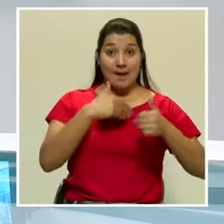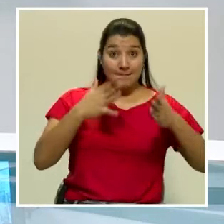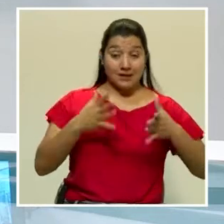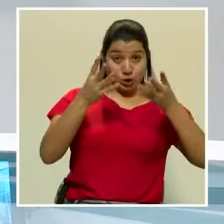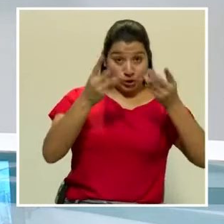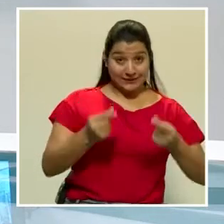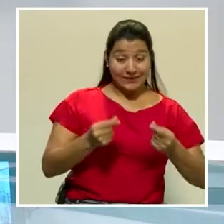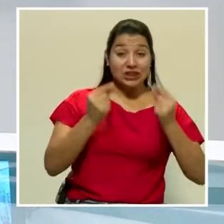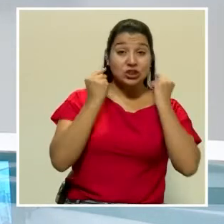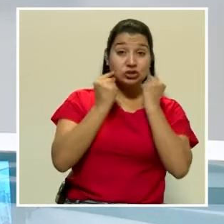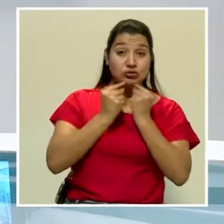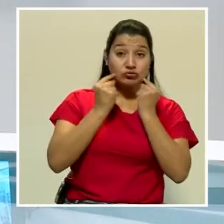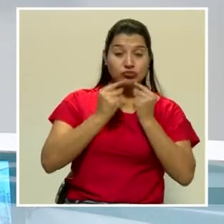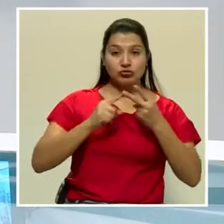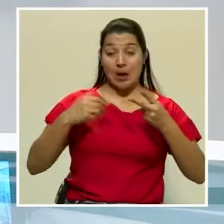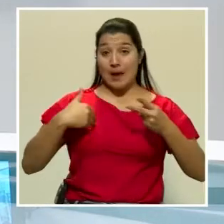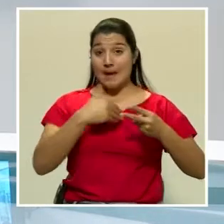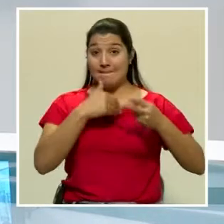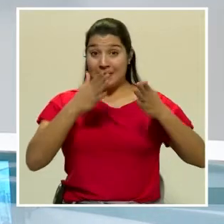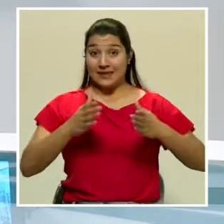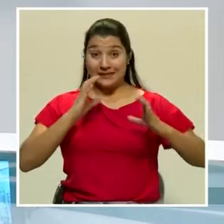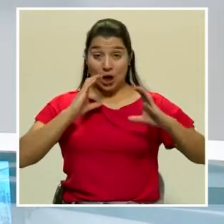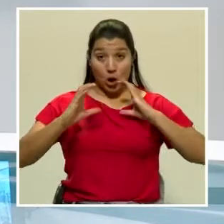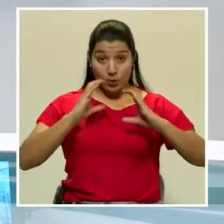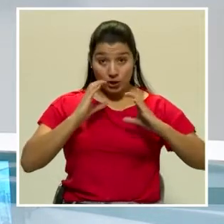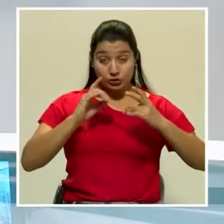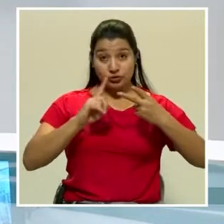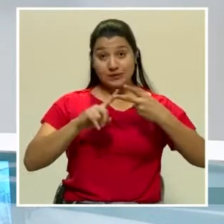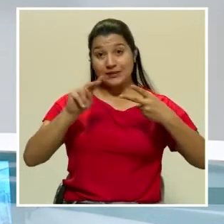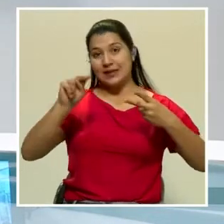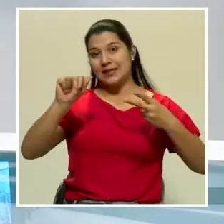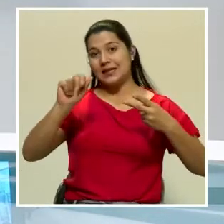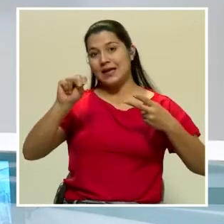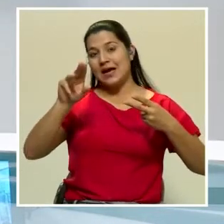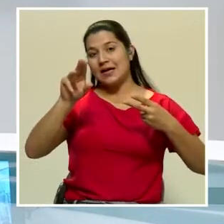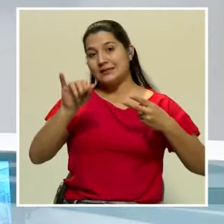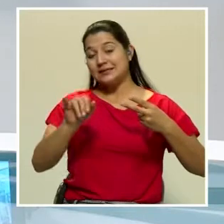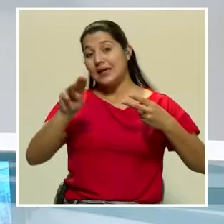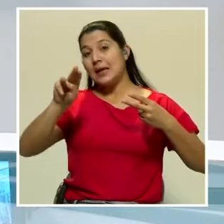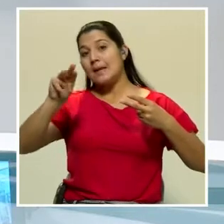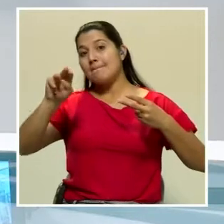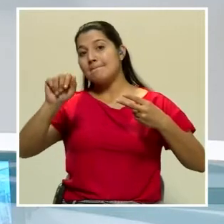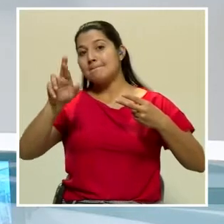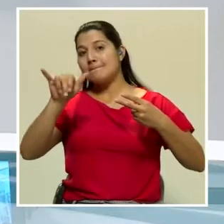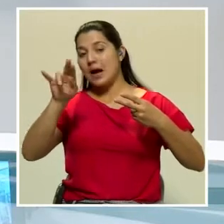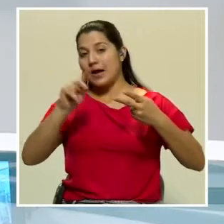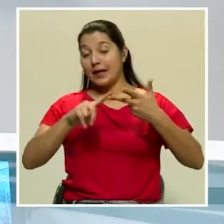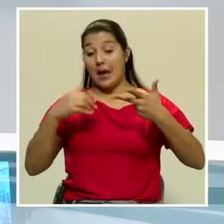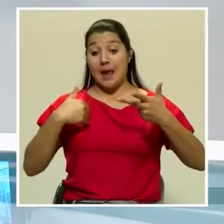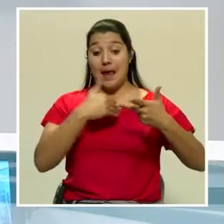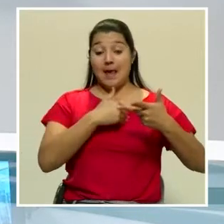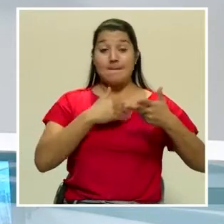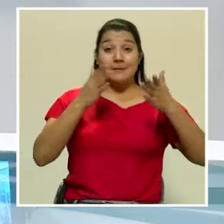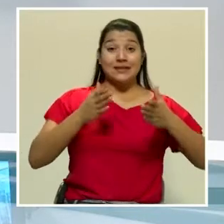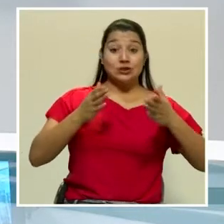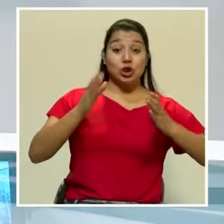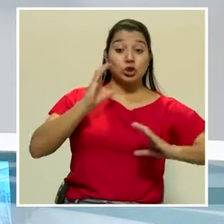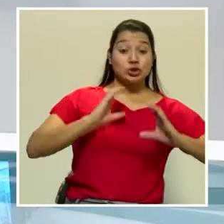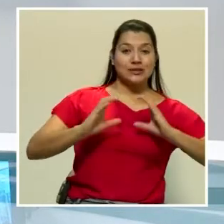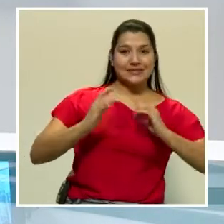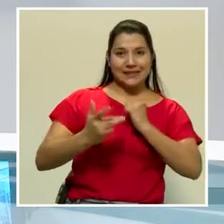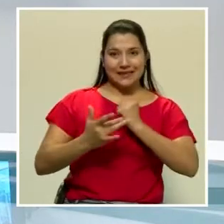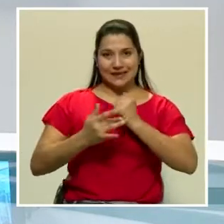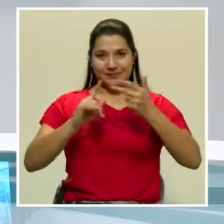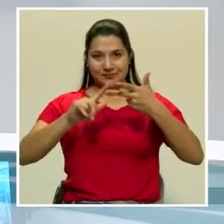Hacienda, Rodrigo Chávez, la ministra de Comunicación, Nancy Marín, y el ministro de Ciencia y Tecnología,